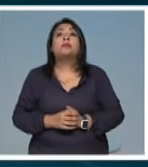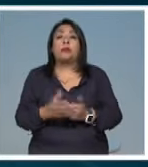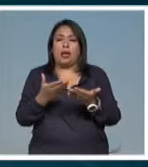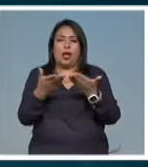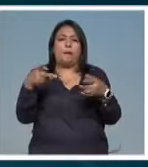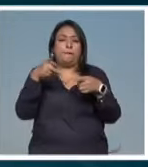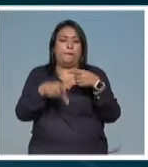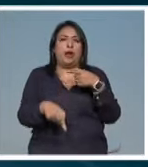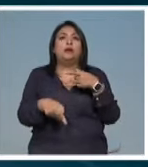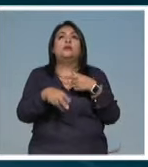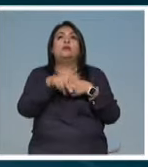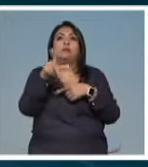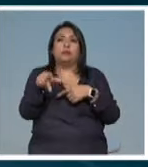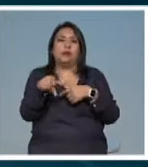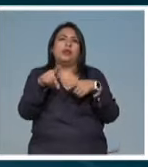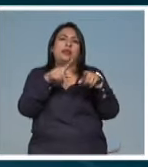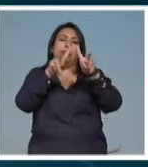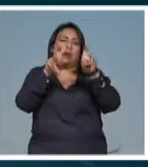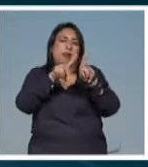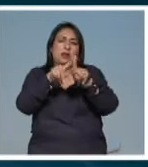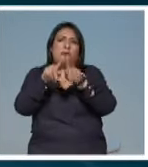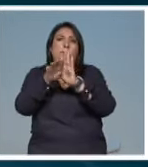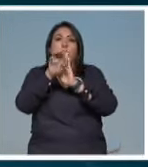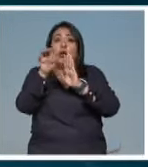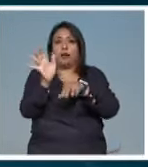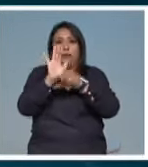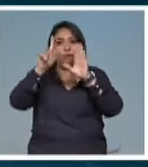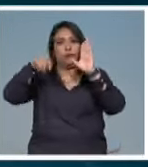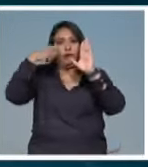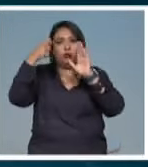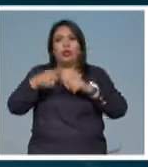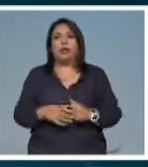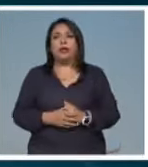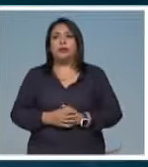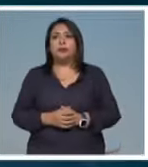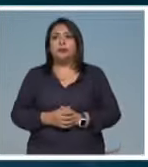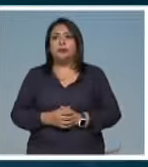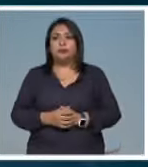Vamos a una pausa, regresamos con diversos temas, entre ellos cinematografía.